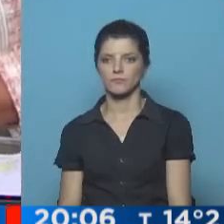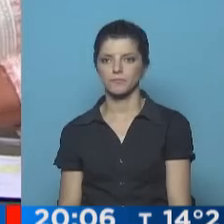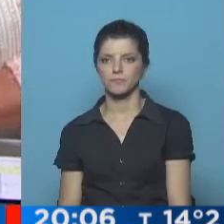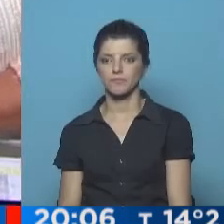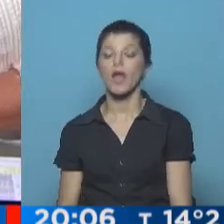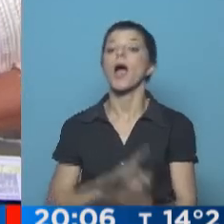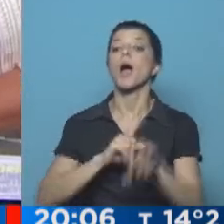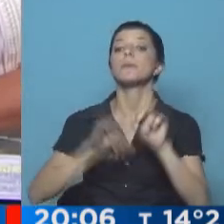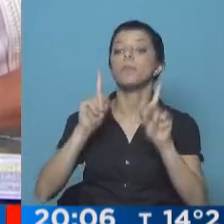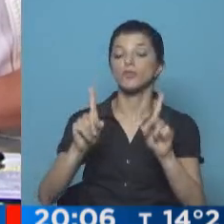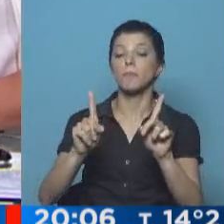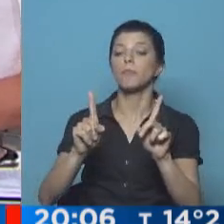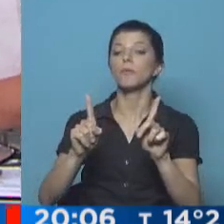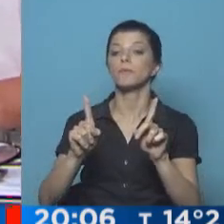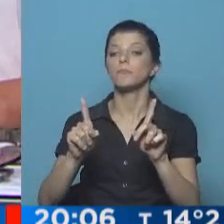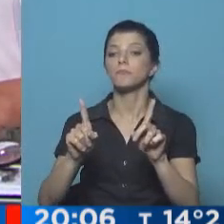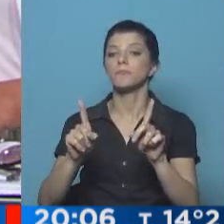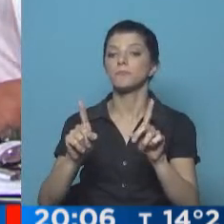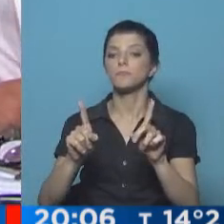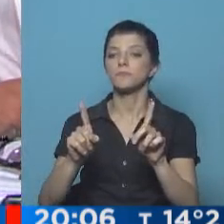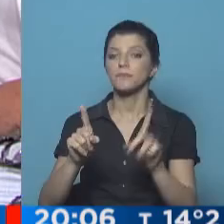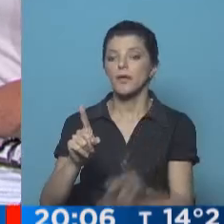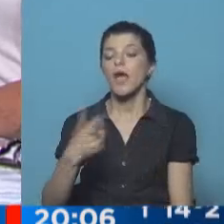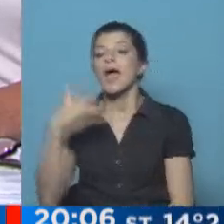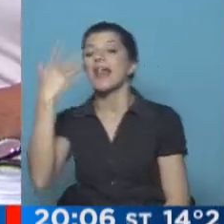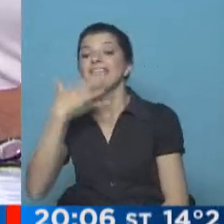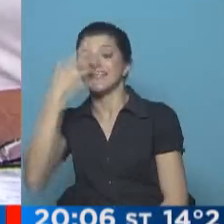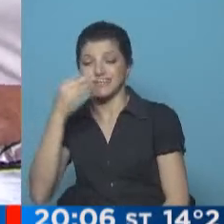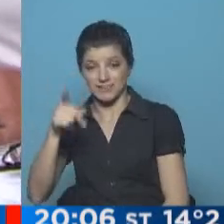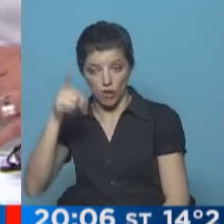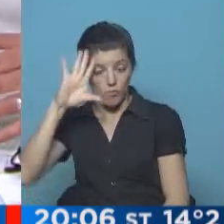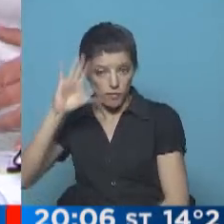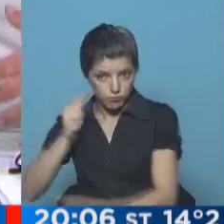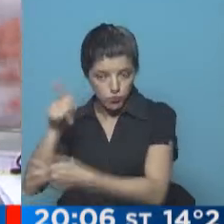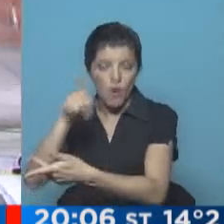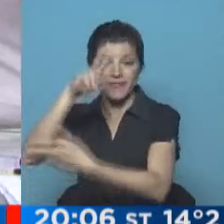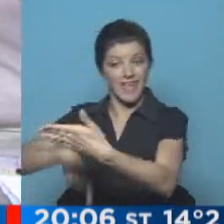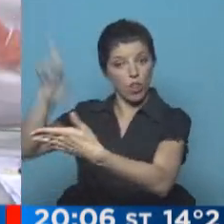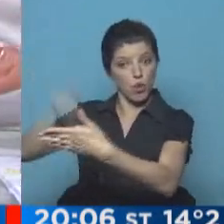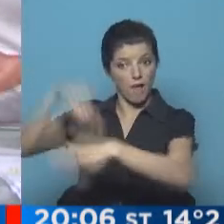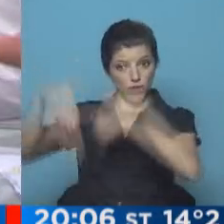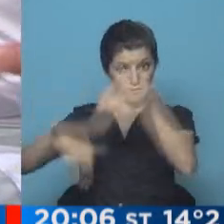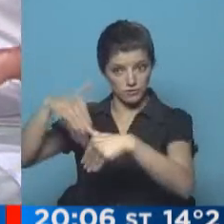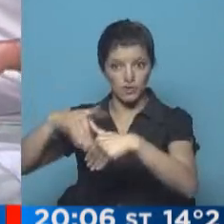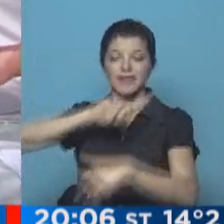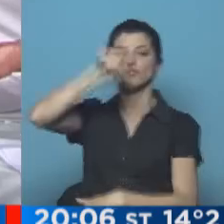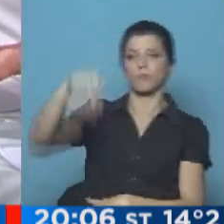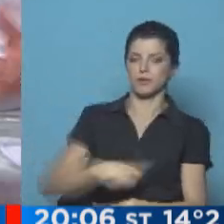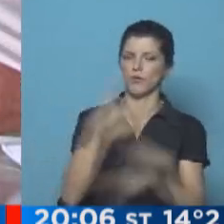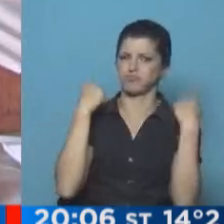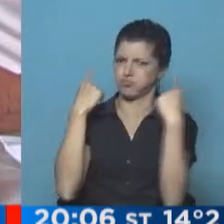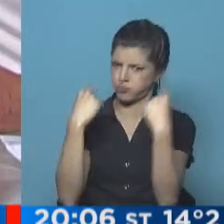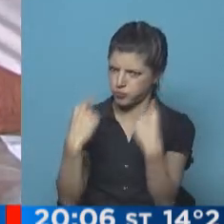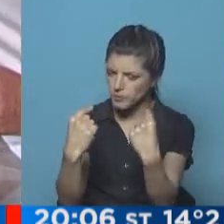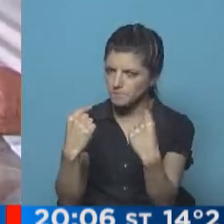Por su parte, la resolución de anular estas elecciones, por supuesto, provocó duros